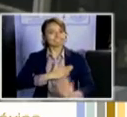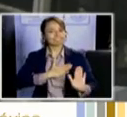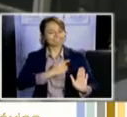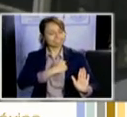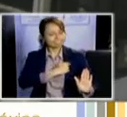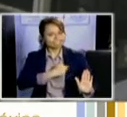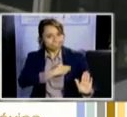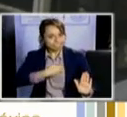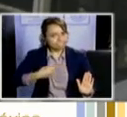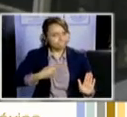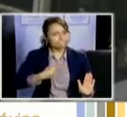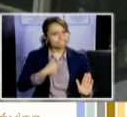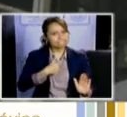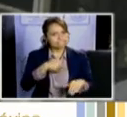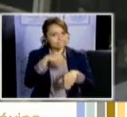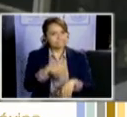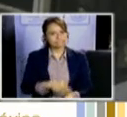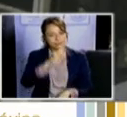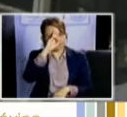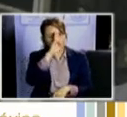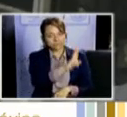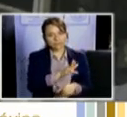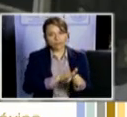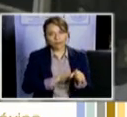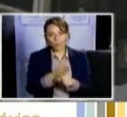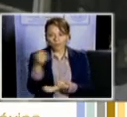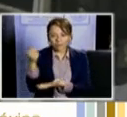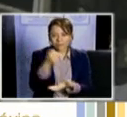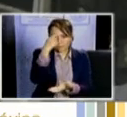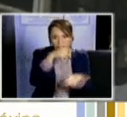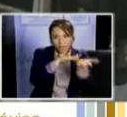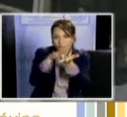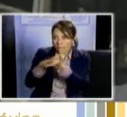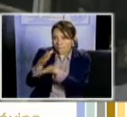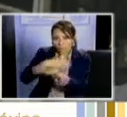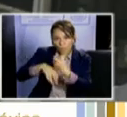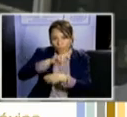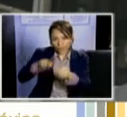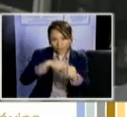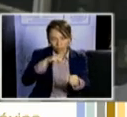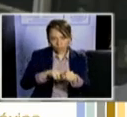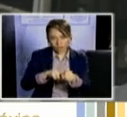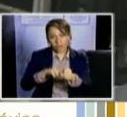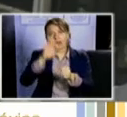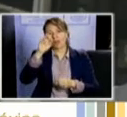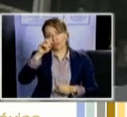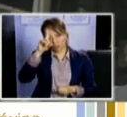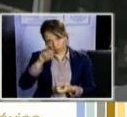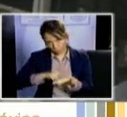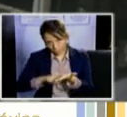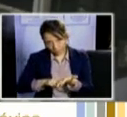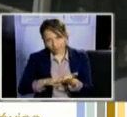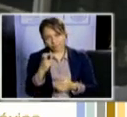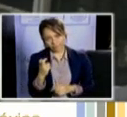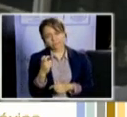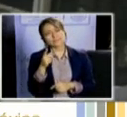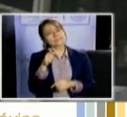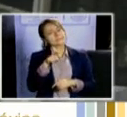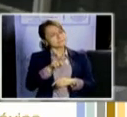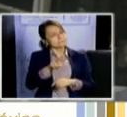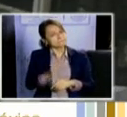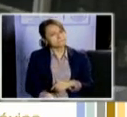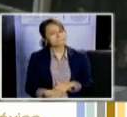mecanismo de confianza en el marco de la Convención, del cual está claramente muy necesitada. Si va a ser suficiente en